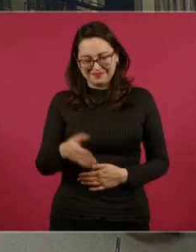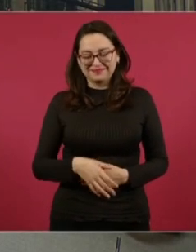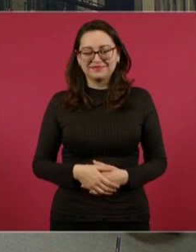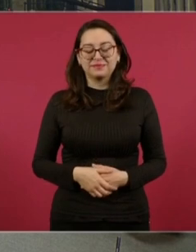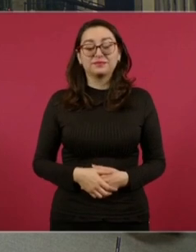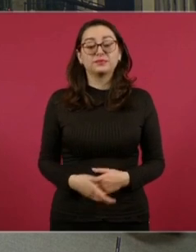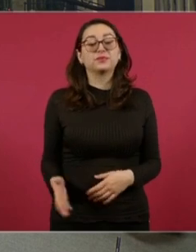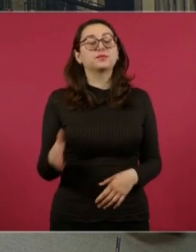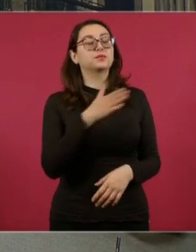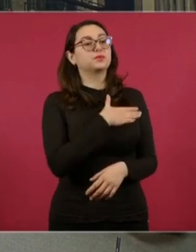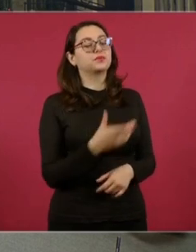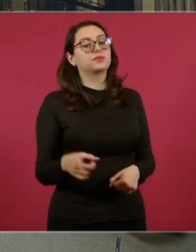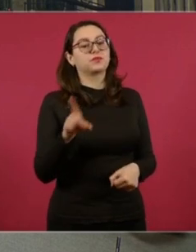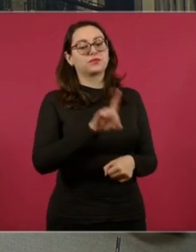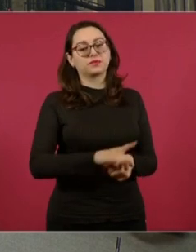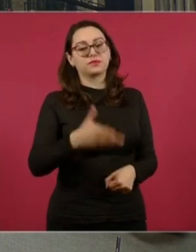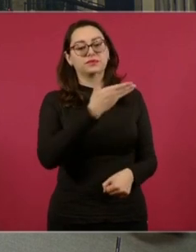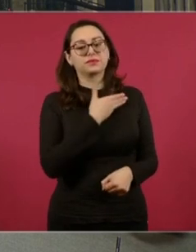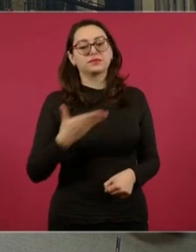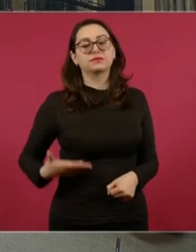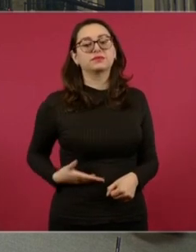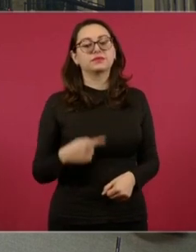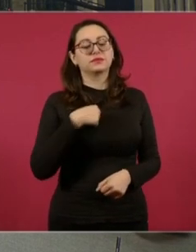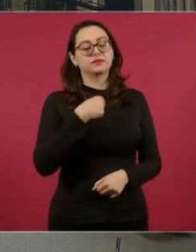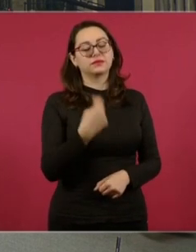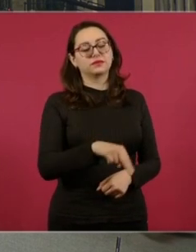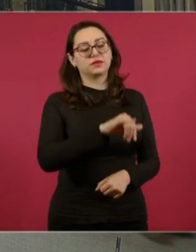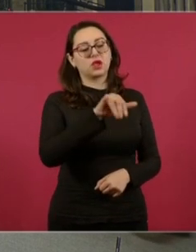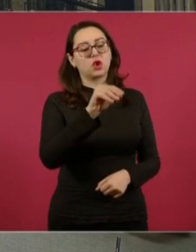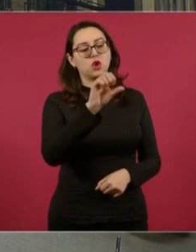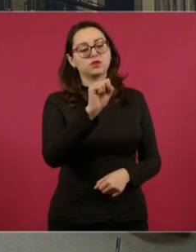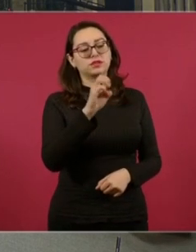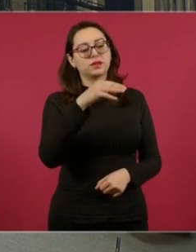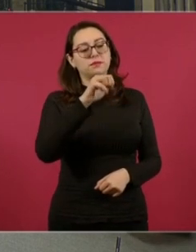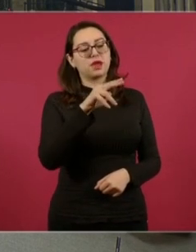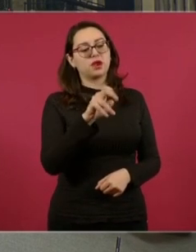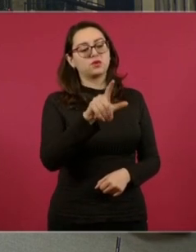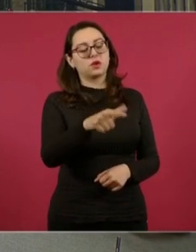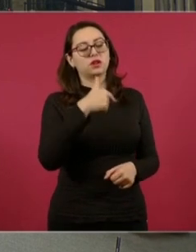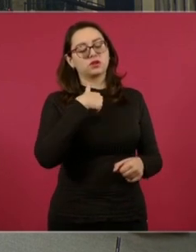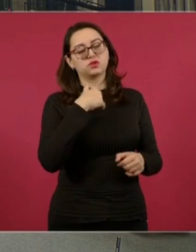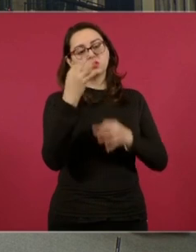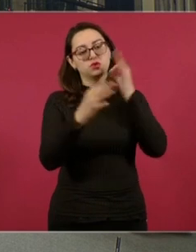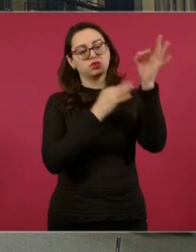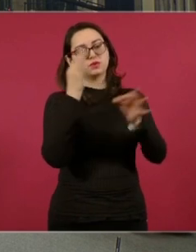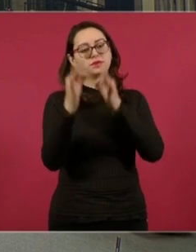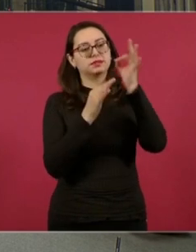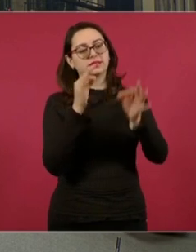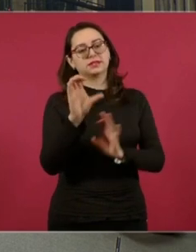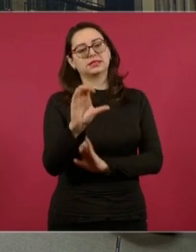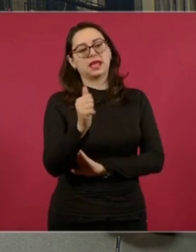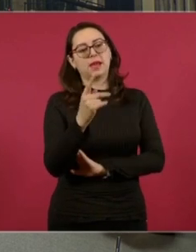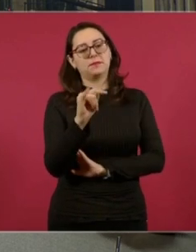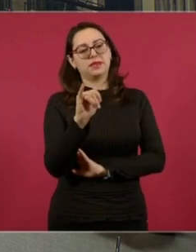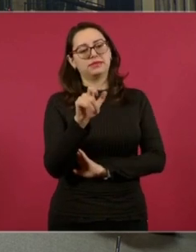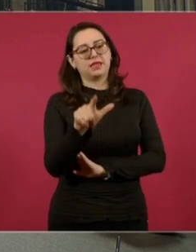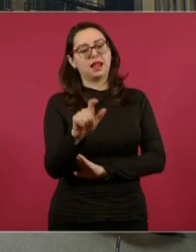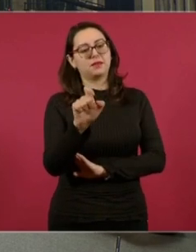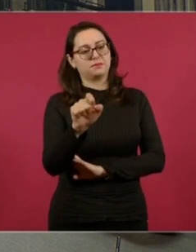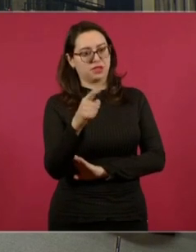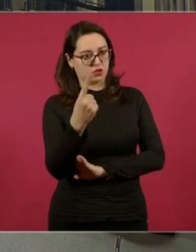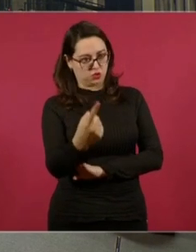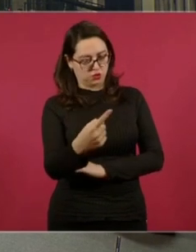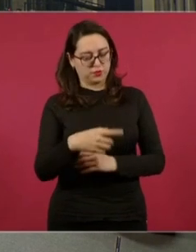Buenos días, presidente. José Manuel Fuentes, de Capital 21. Recientemente la Suprema Corte